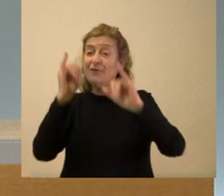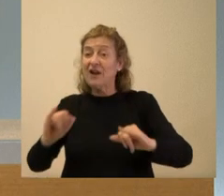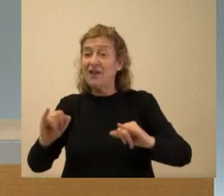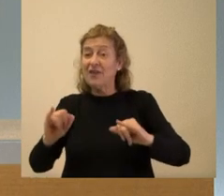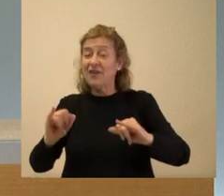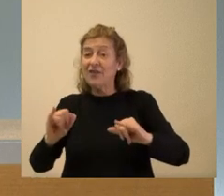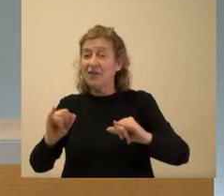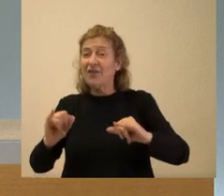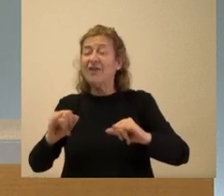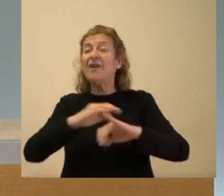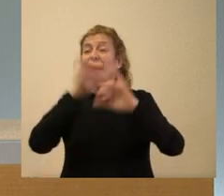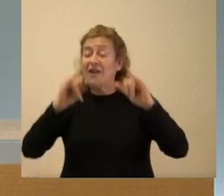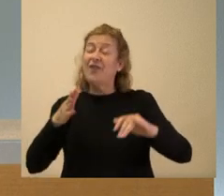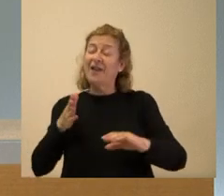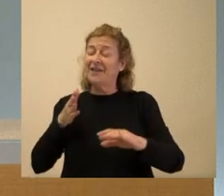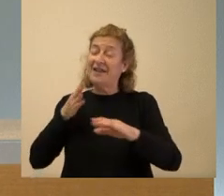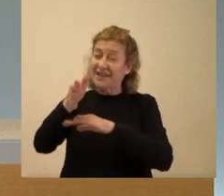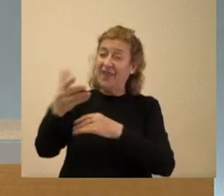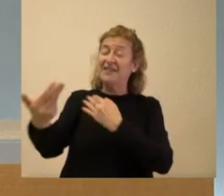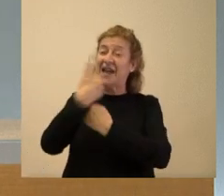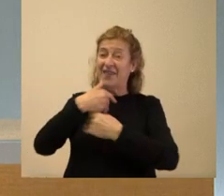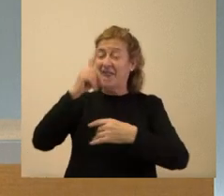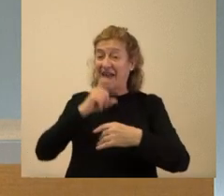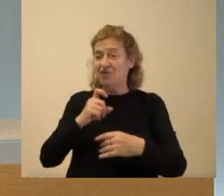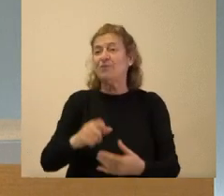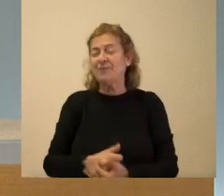que dicen en mi pueblo feliz salida y entrada de año